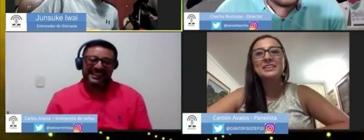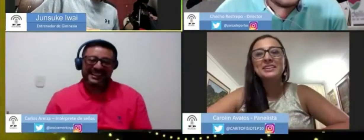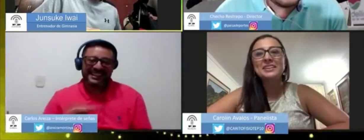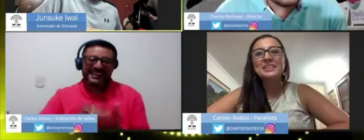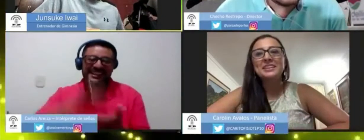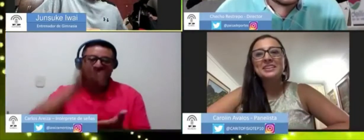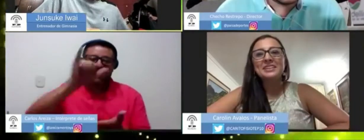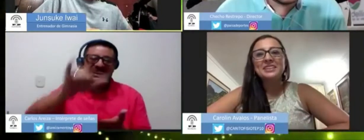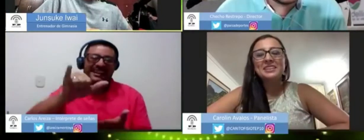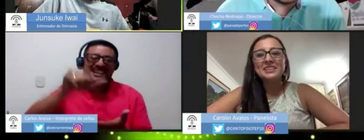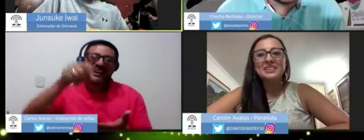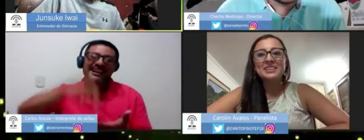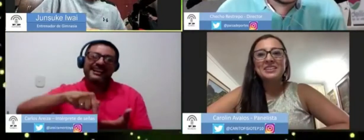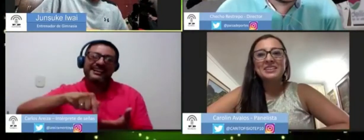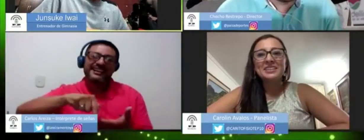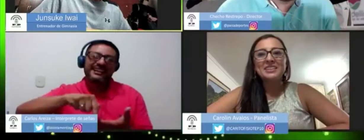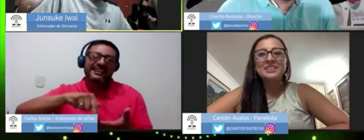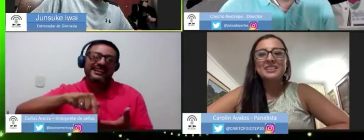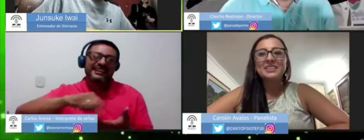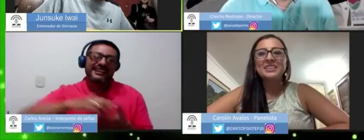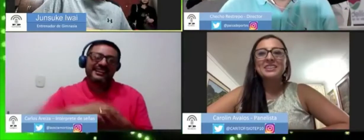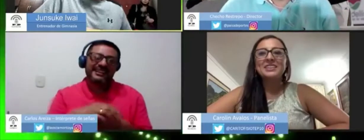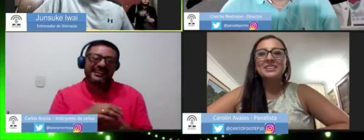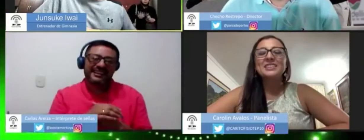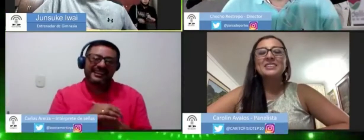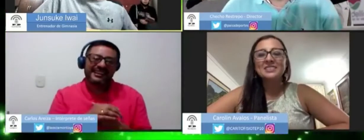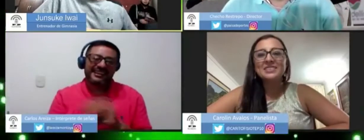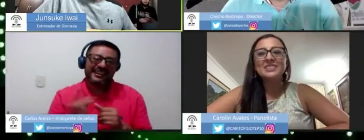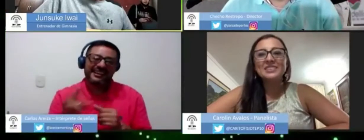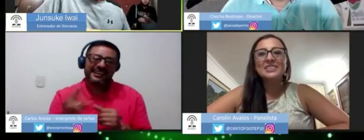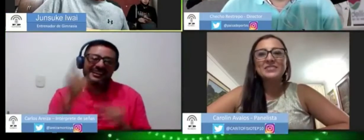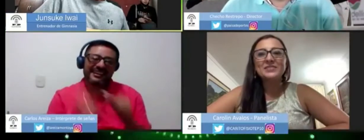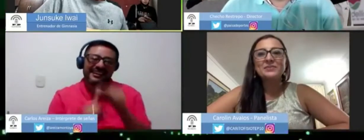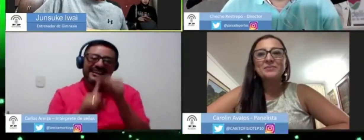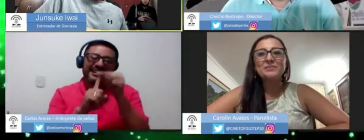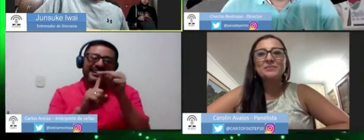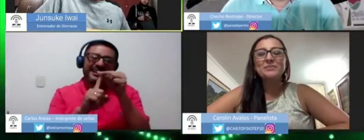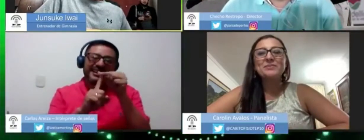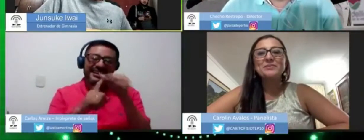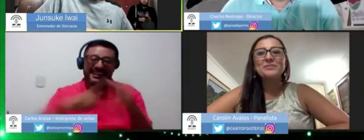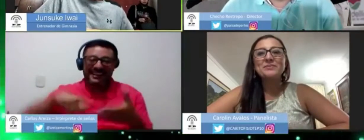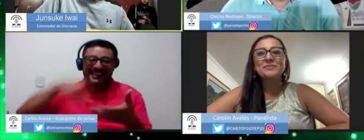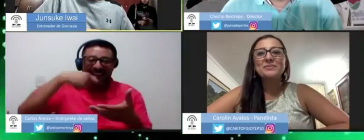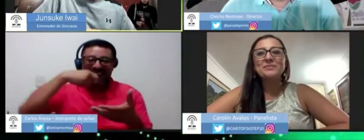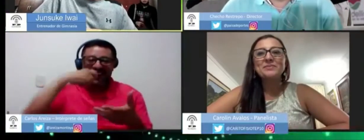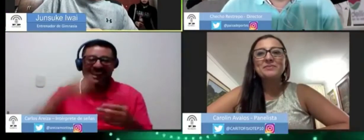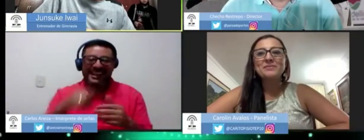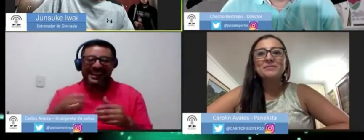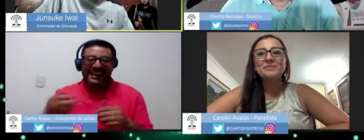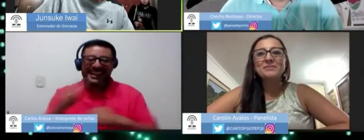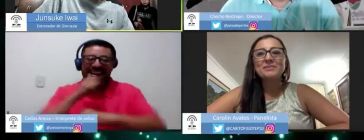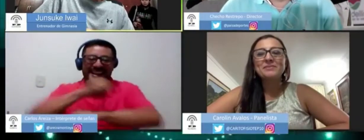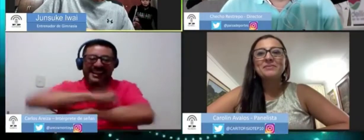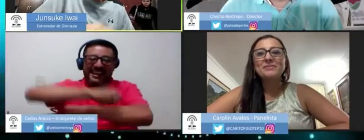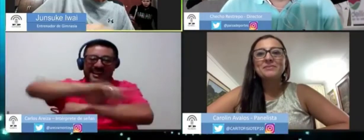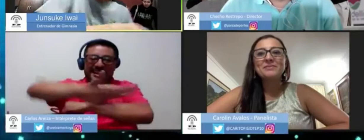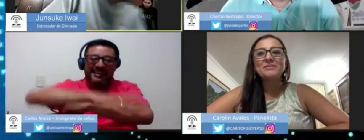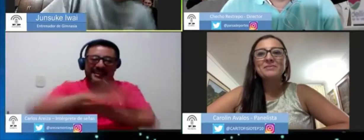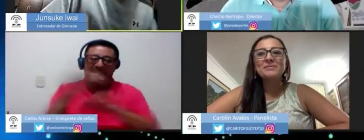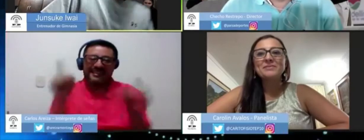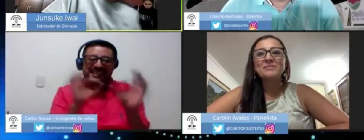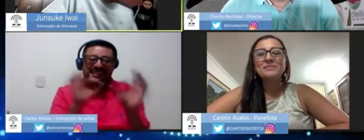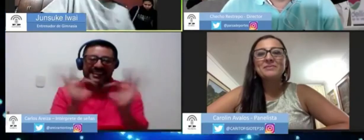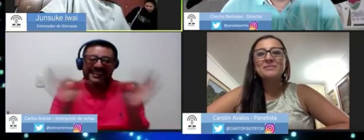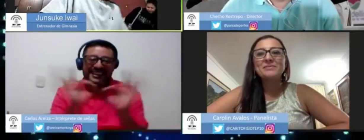día puede conseguir algo. Una época que no conseguía absolutamente nada.